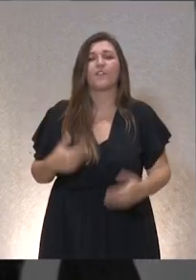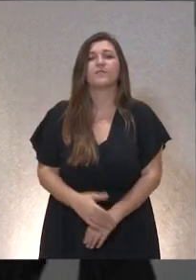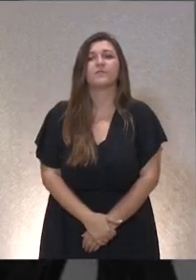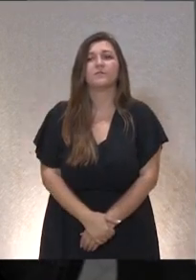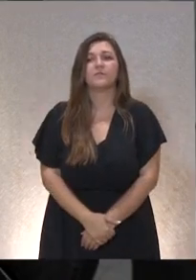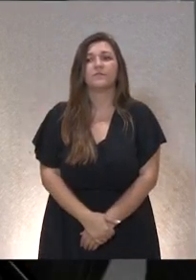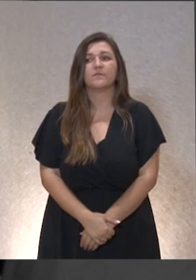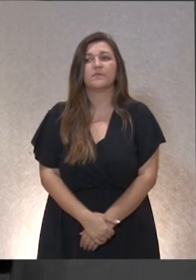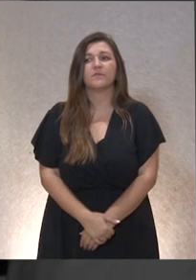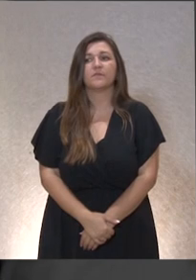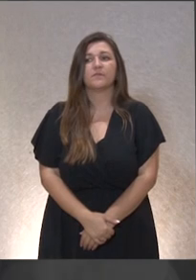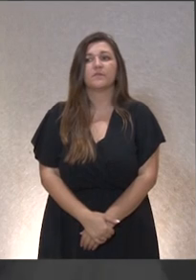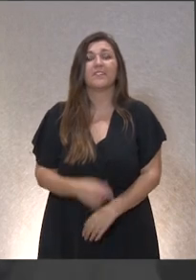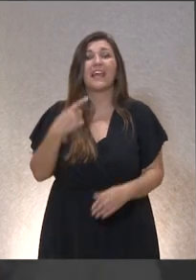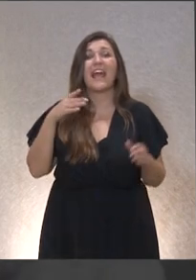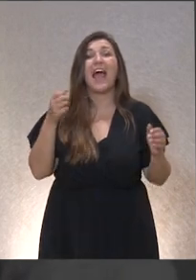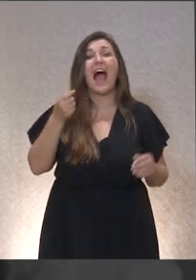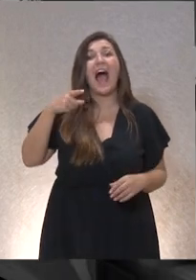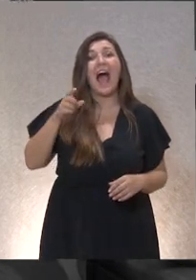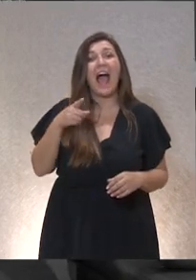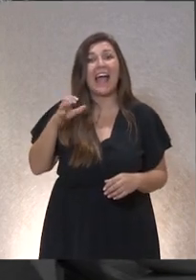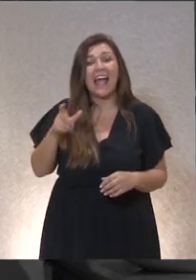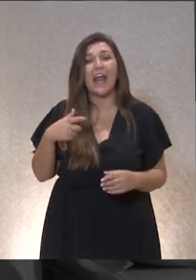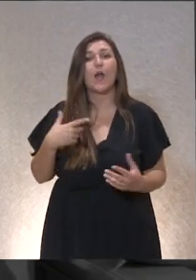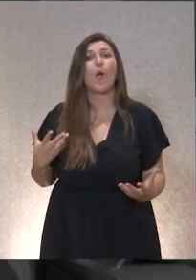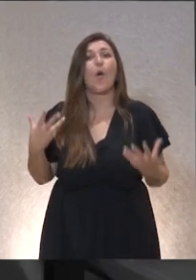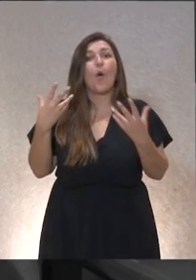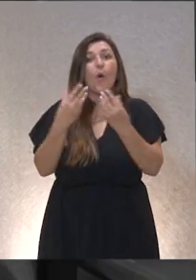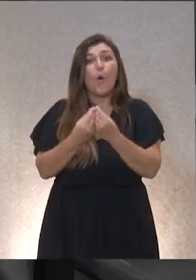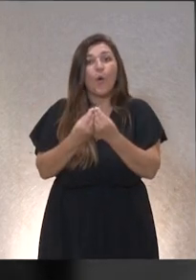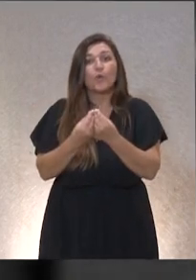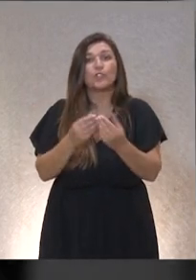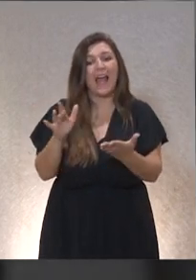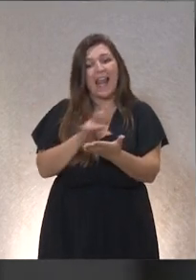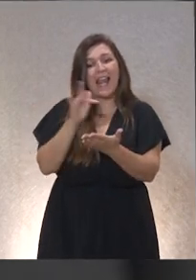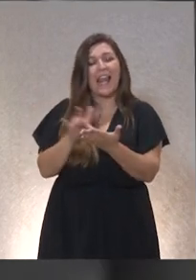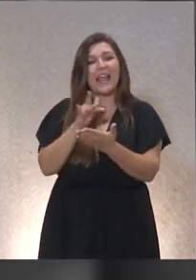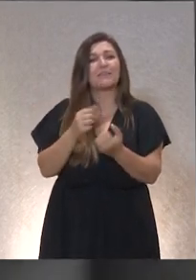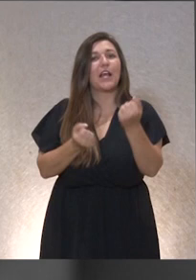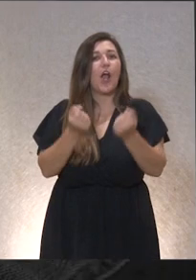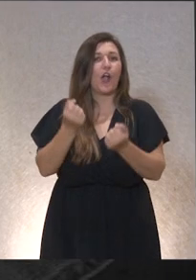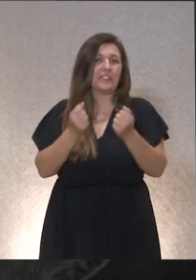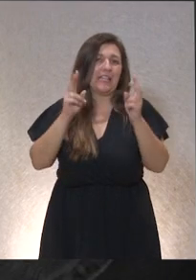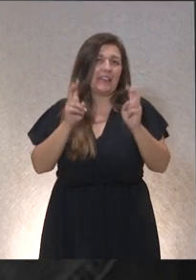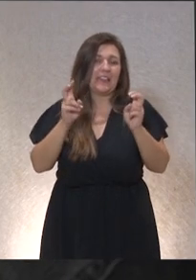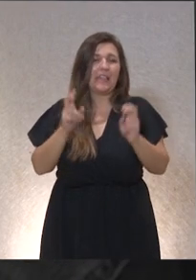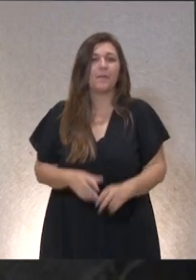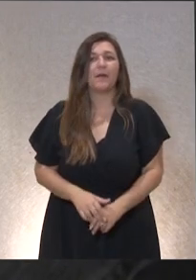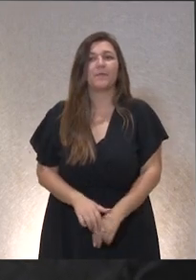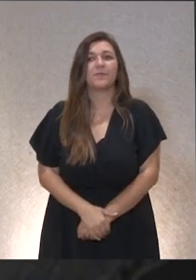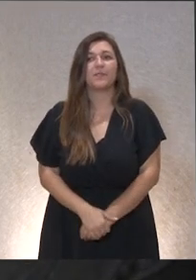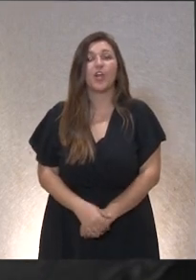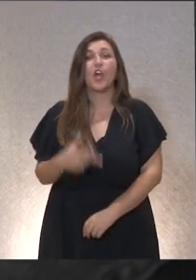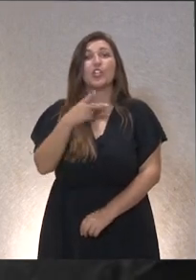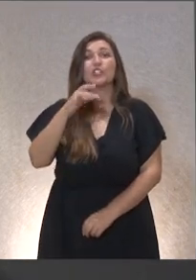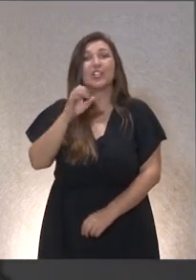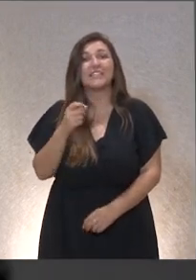bombón y a Ángel que podremos ver juntos esas fantásticas revistas de coches a chonchi que